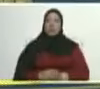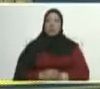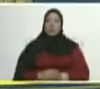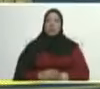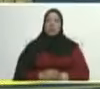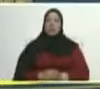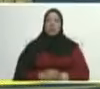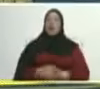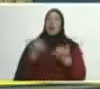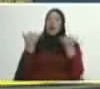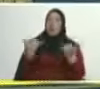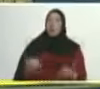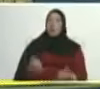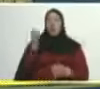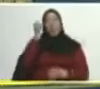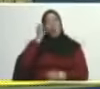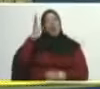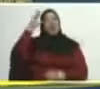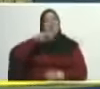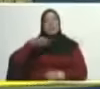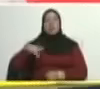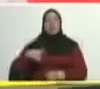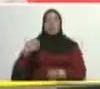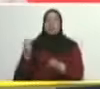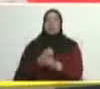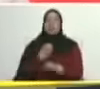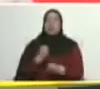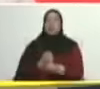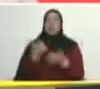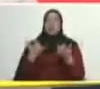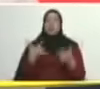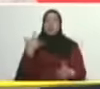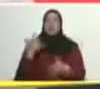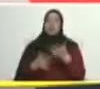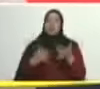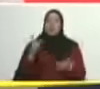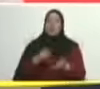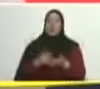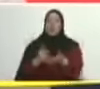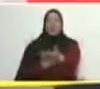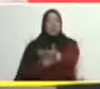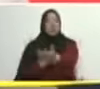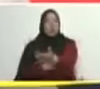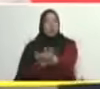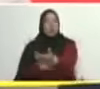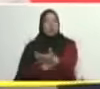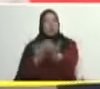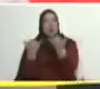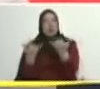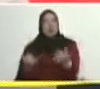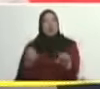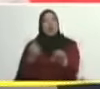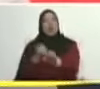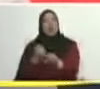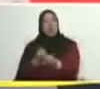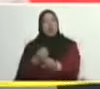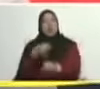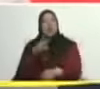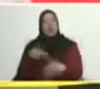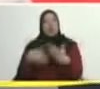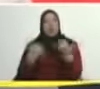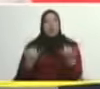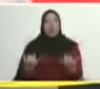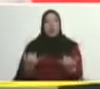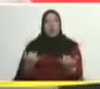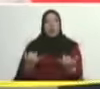Expresamos el reconocimiento y todo el apoyo solidario a los hermanos nicaragüenses que resisten el asedio